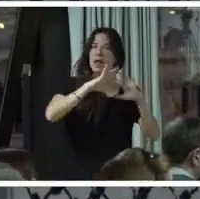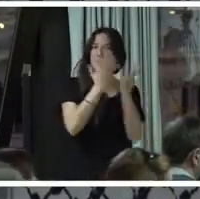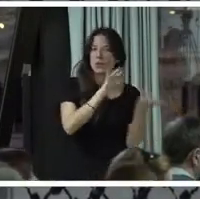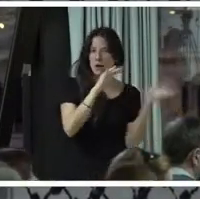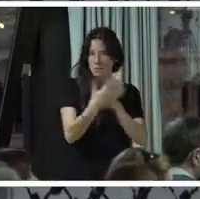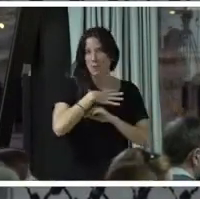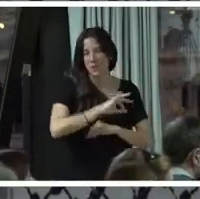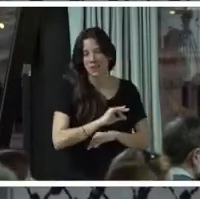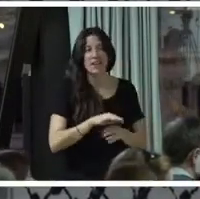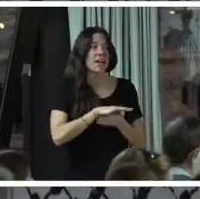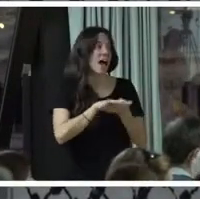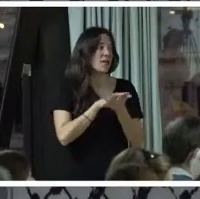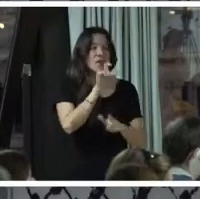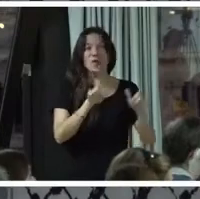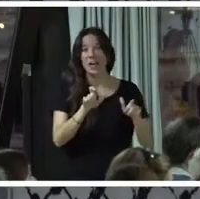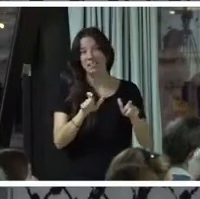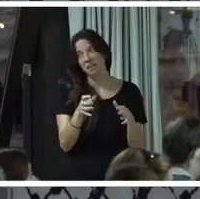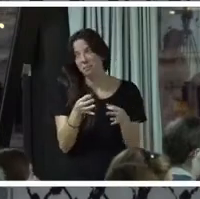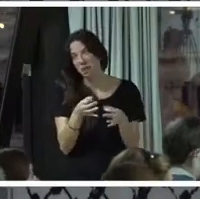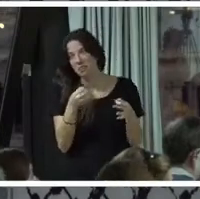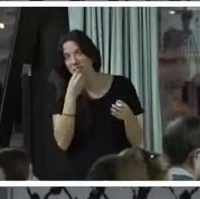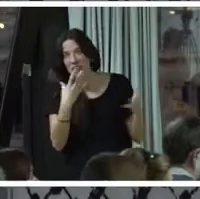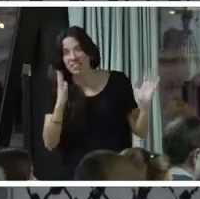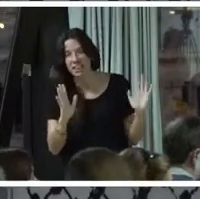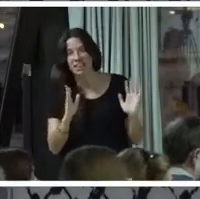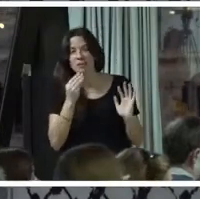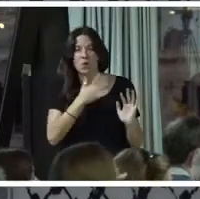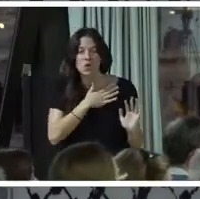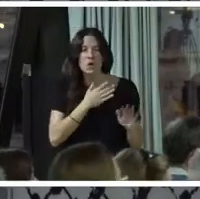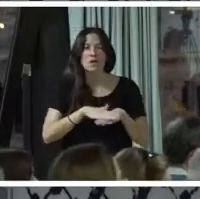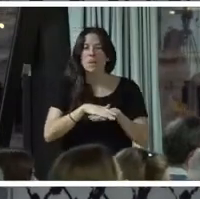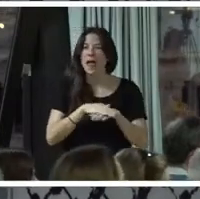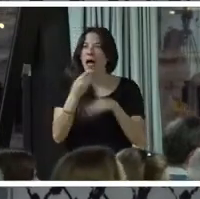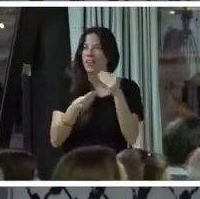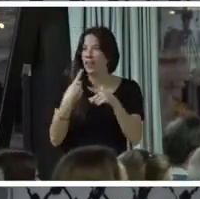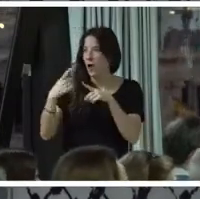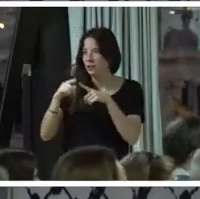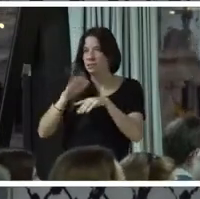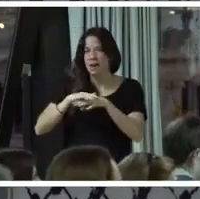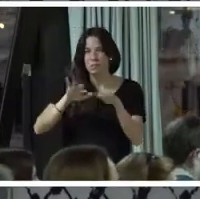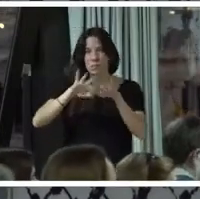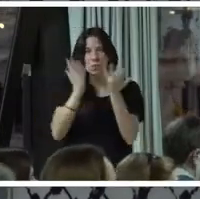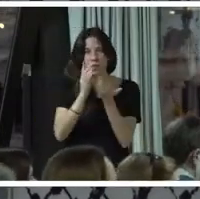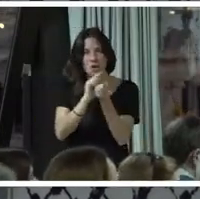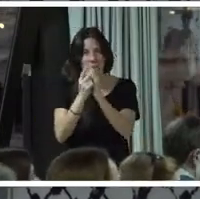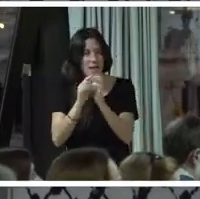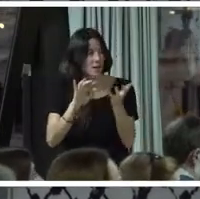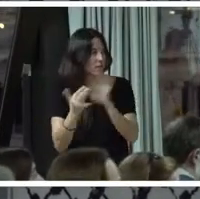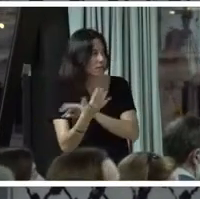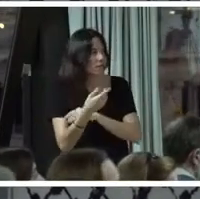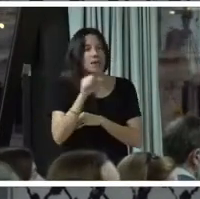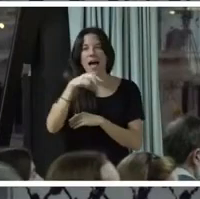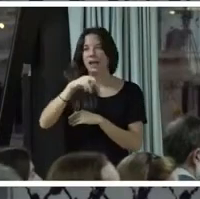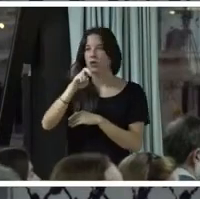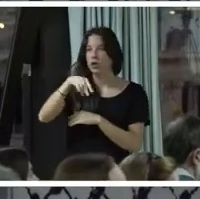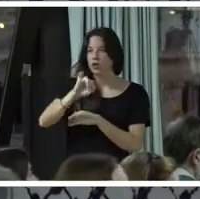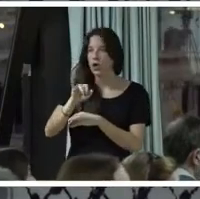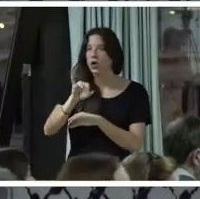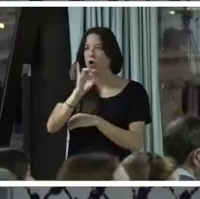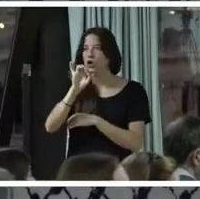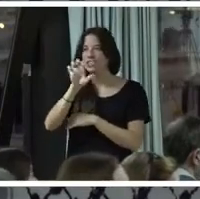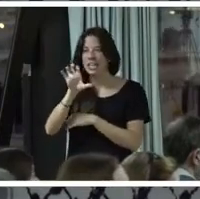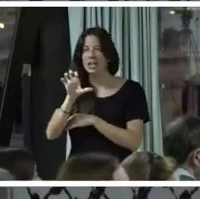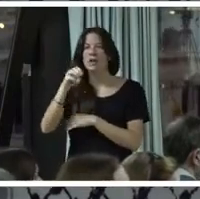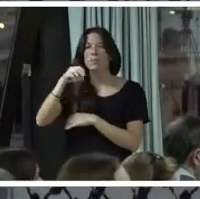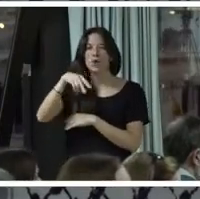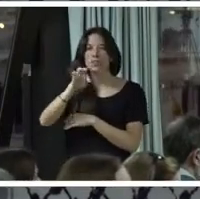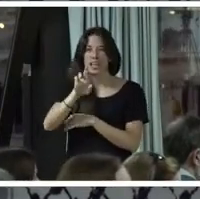gente decente haciendo cosas para para mejorar el mundo tenemos aquí a Antonio José Montero Antonio José Montero es